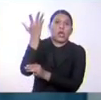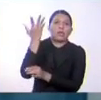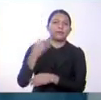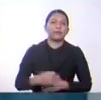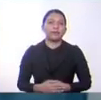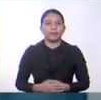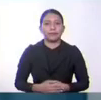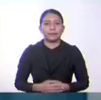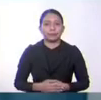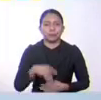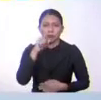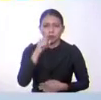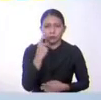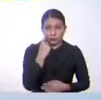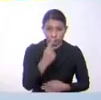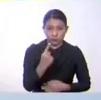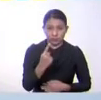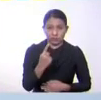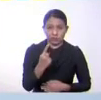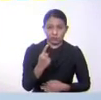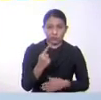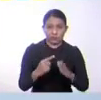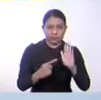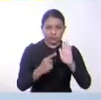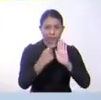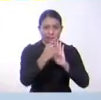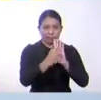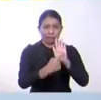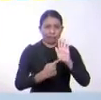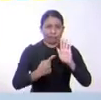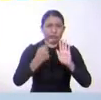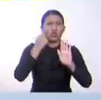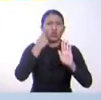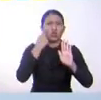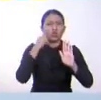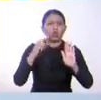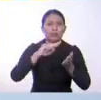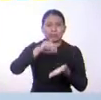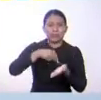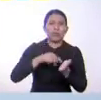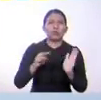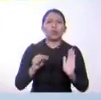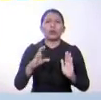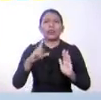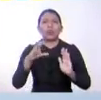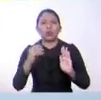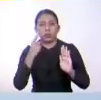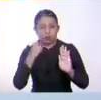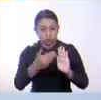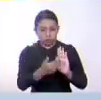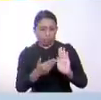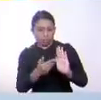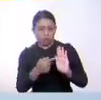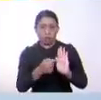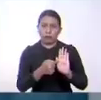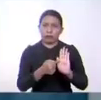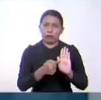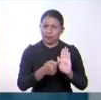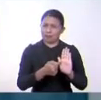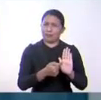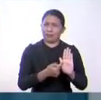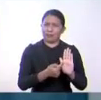que si ustedes observan en esta zona de acá, vemos al núcleo de la célula está desplazado hacia un lado. Es decir,